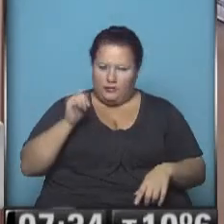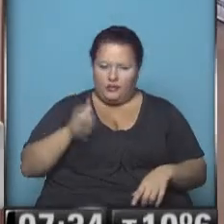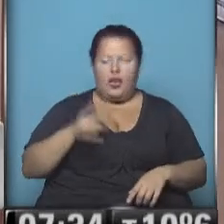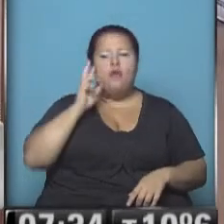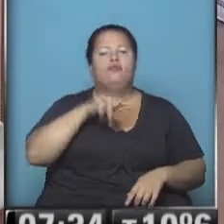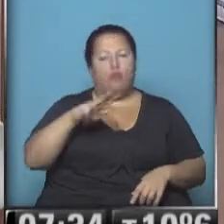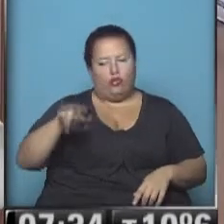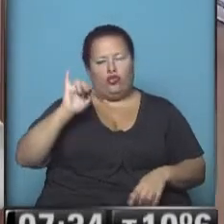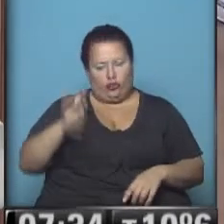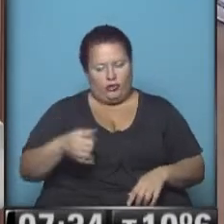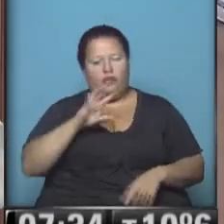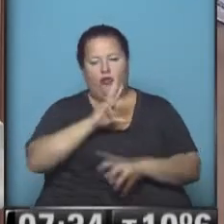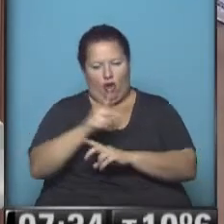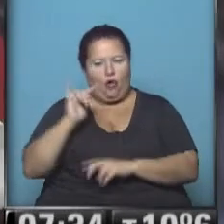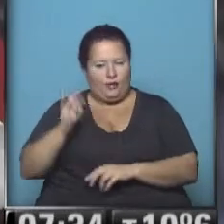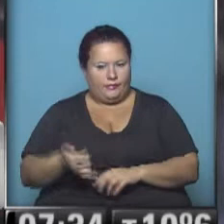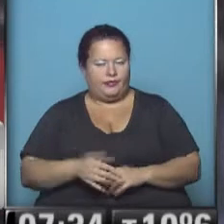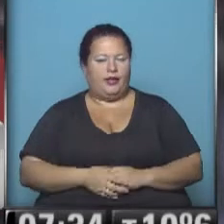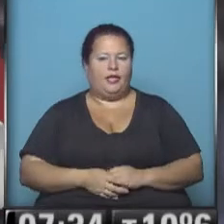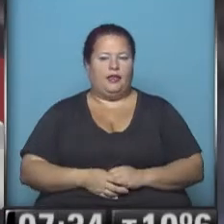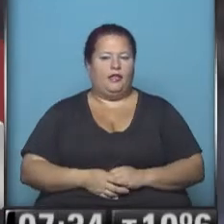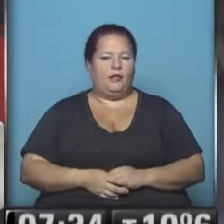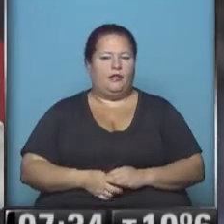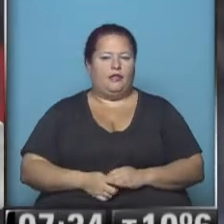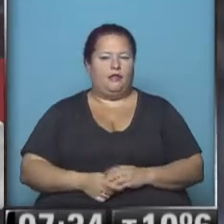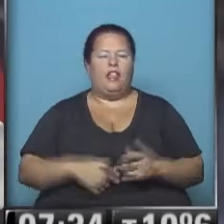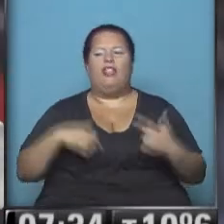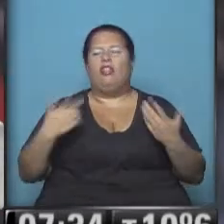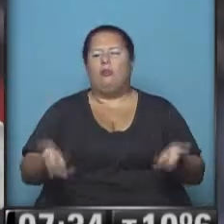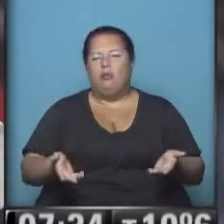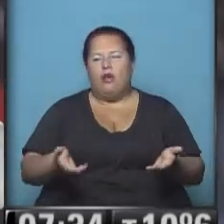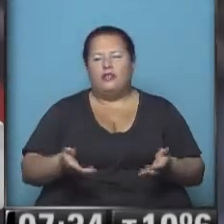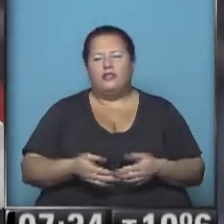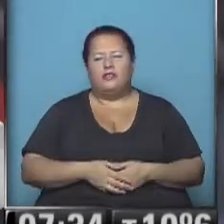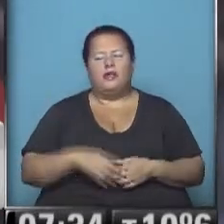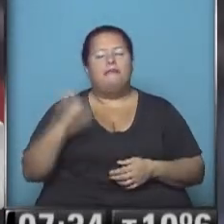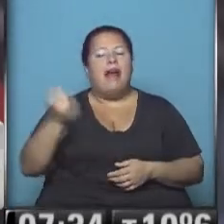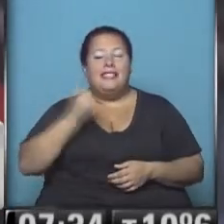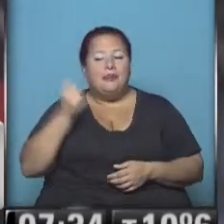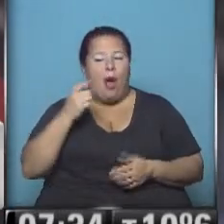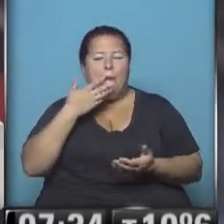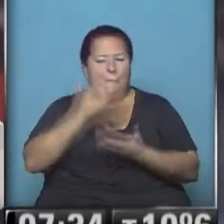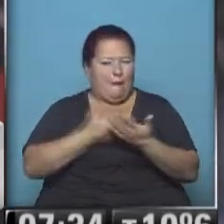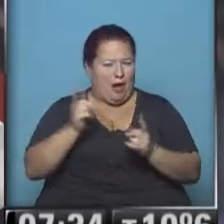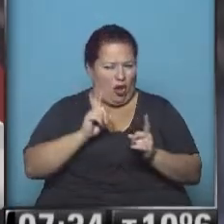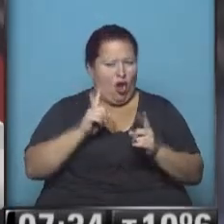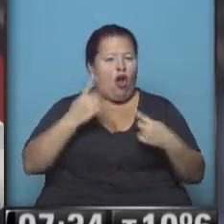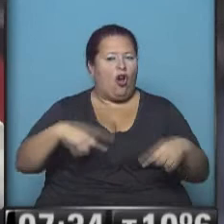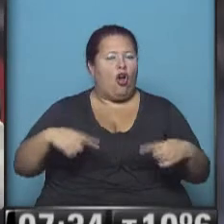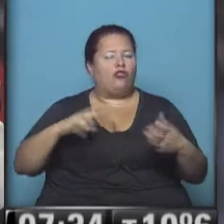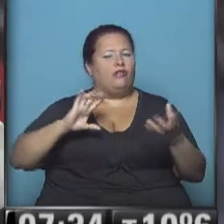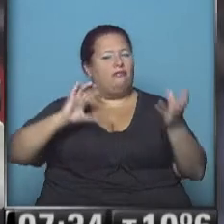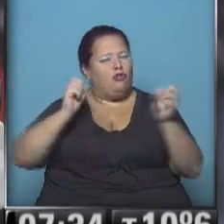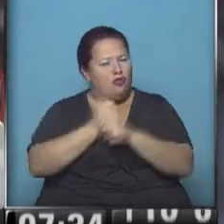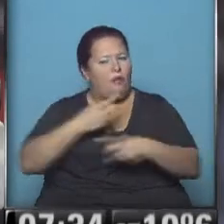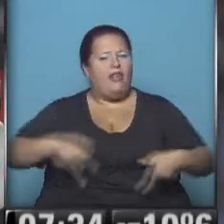el museo si hemos sido así después lo más importante en una documentación hay hay daños muy